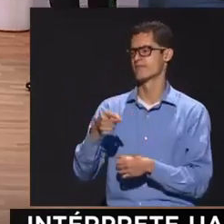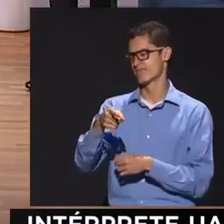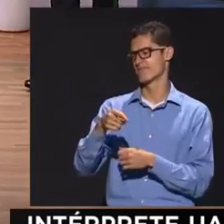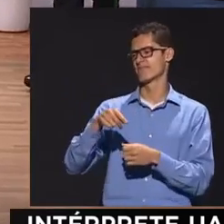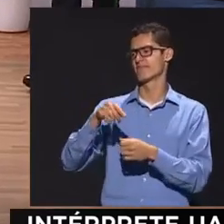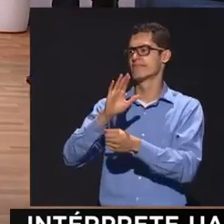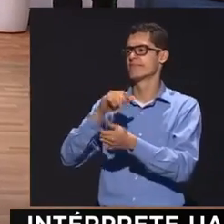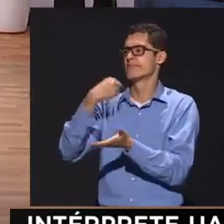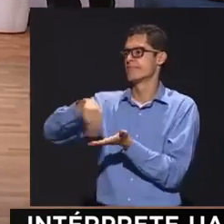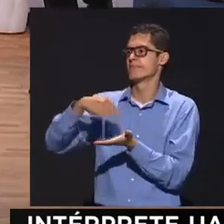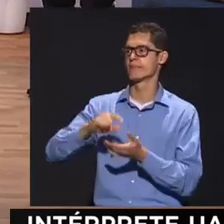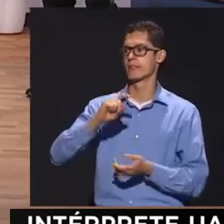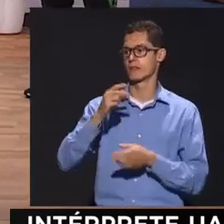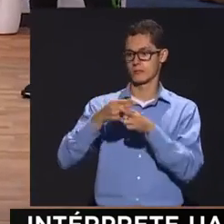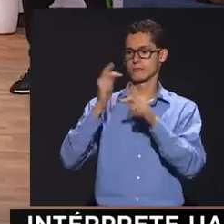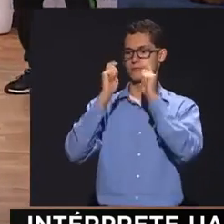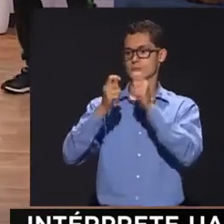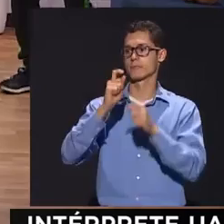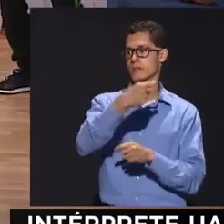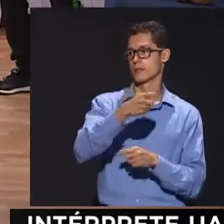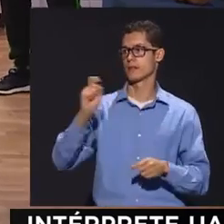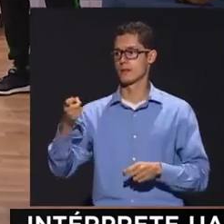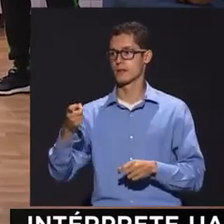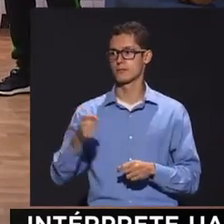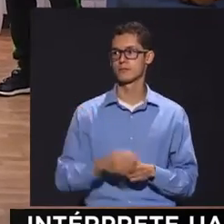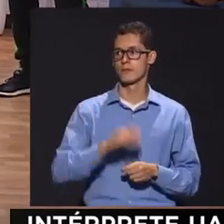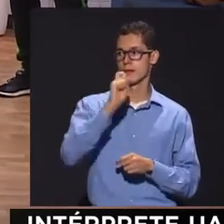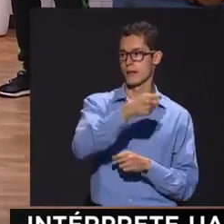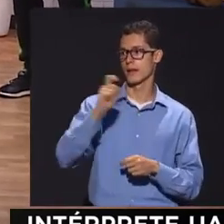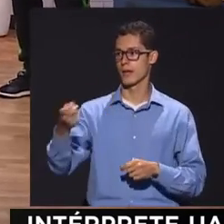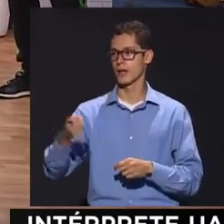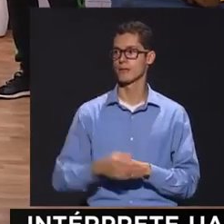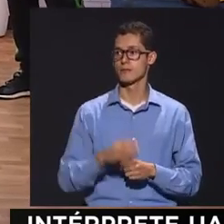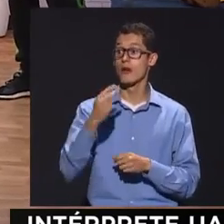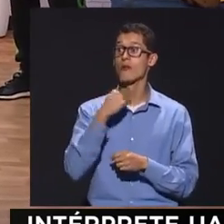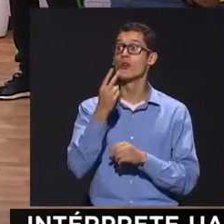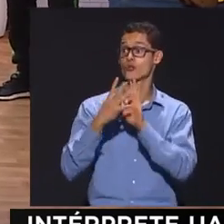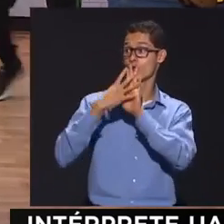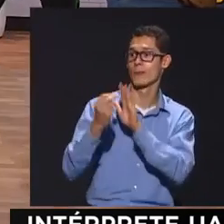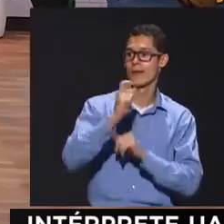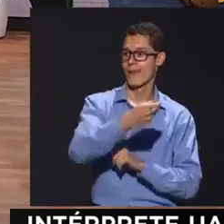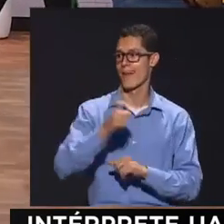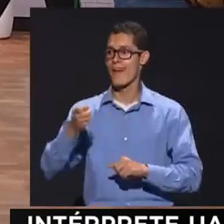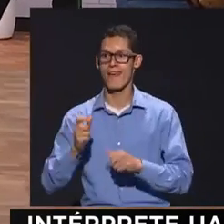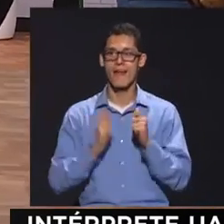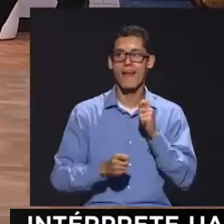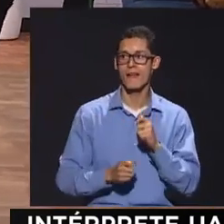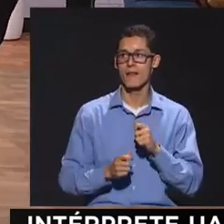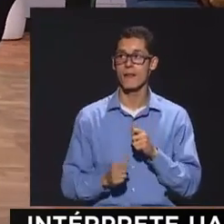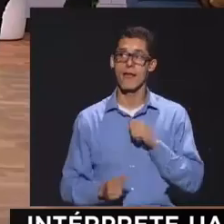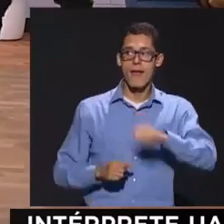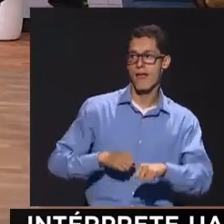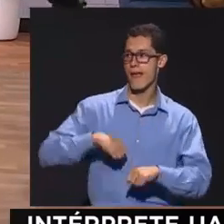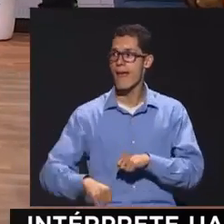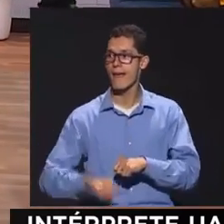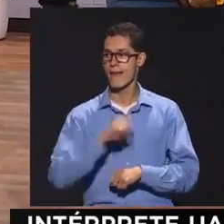baile este es el valle este es el baile de baile que mueve vamos